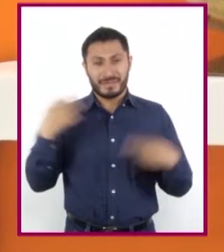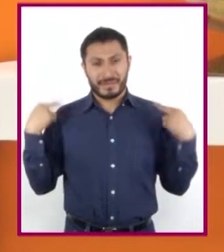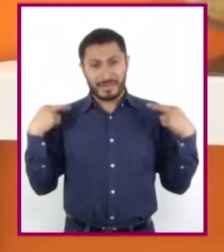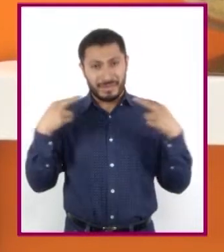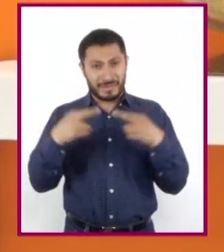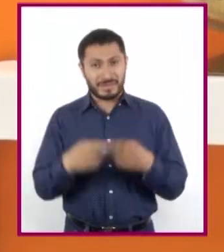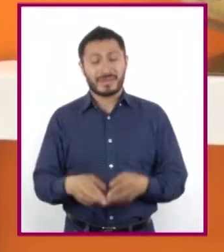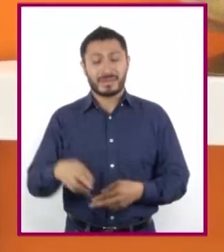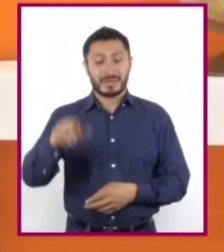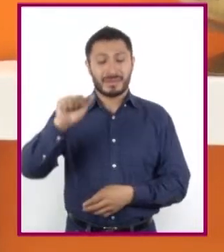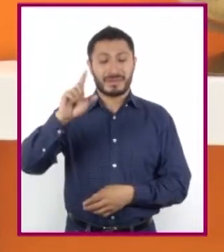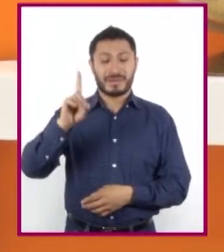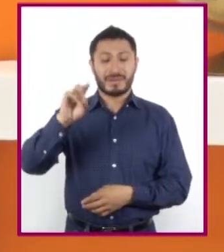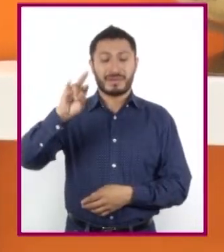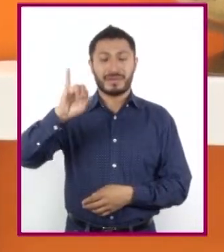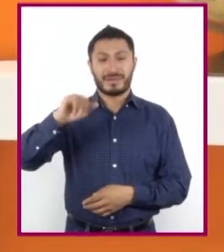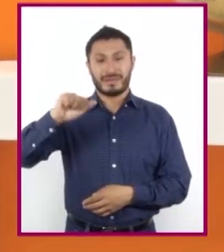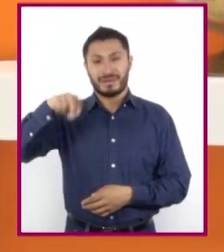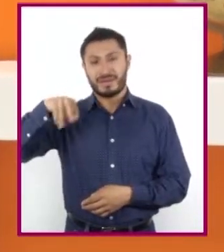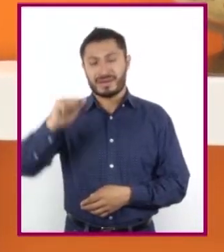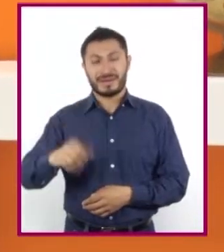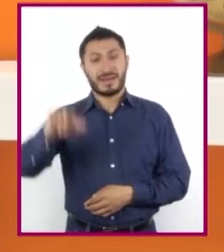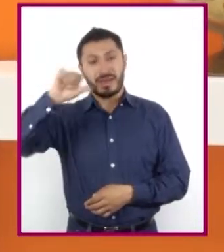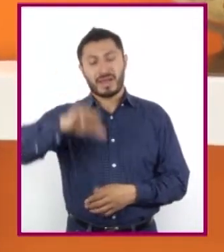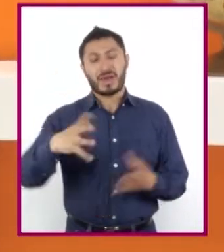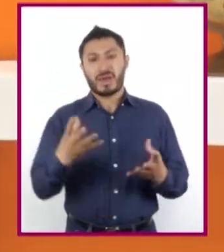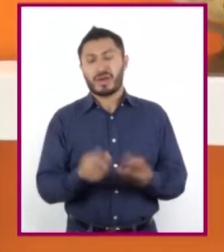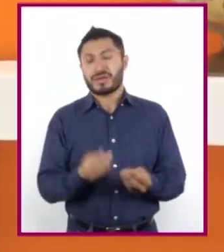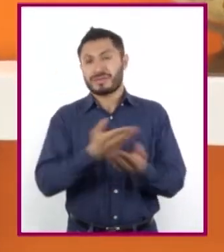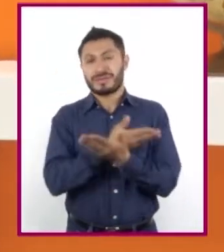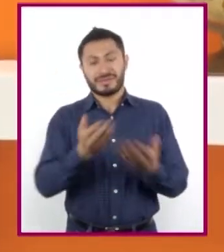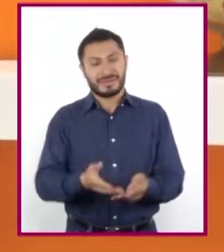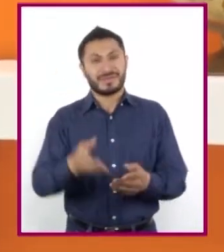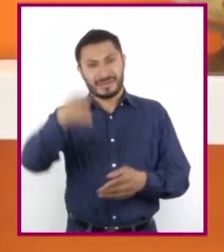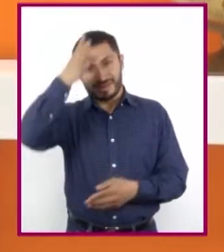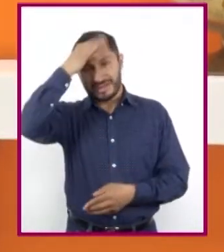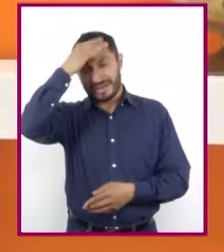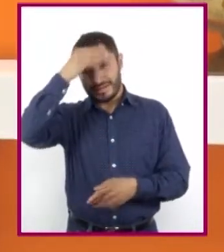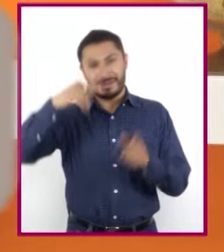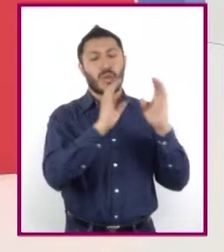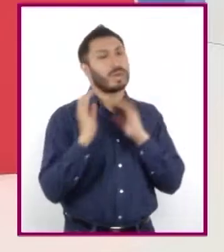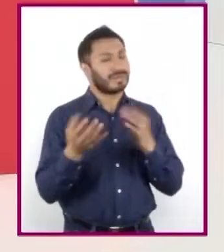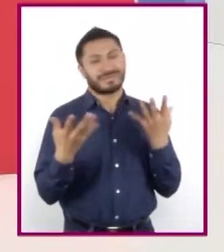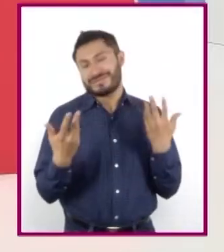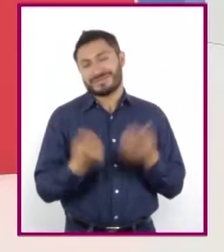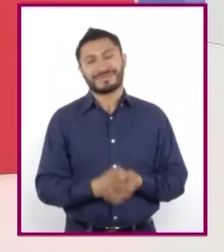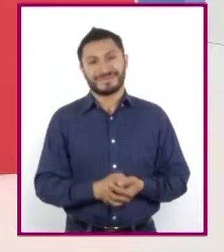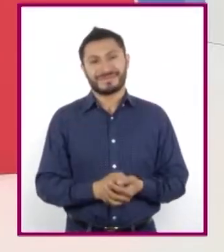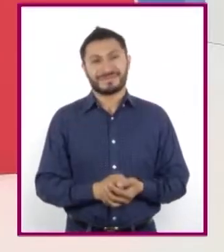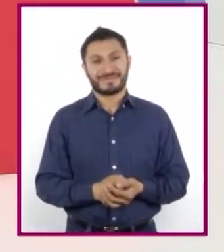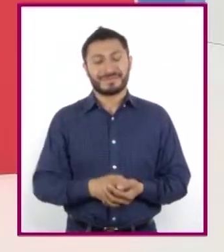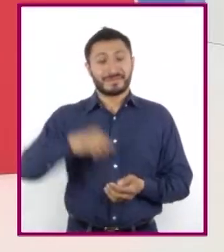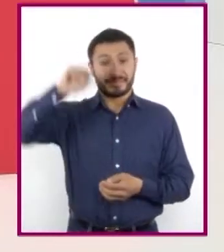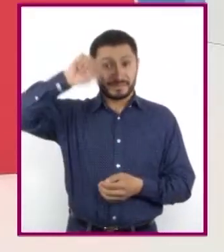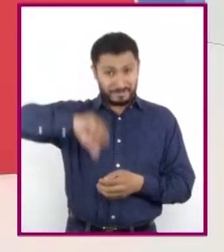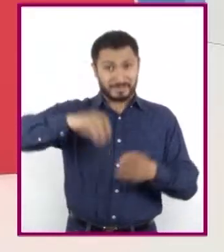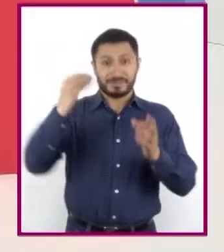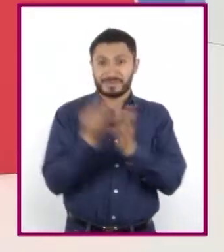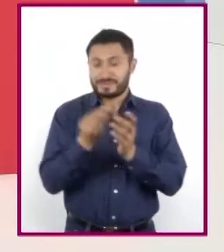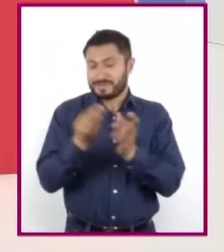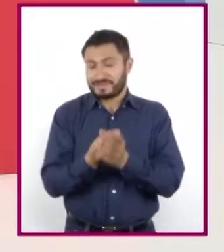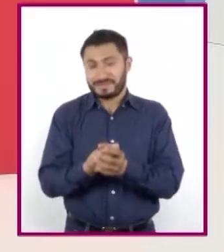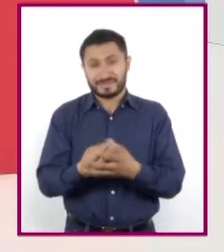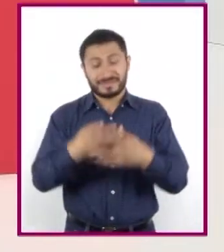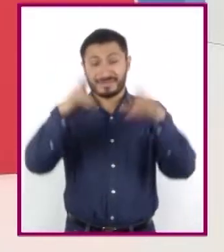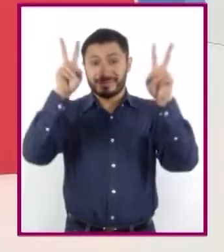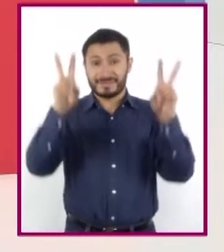Zarco Ramírez y el día de hoy estaré con ustedes para que sigan aprendiendo desde casa. En la sesión de hoy abordaremos un